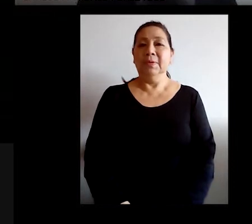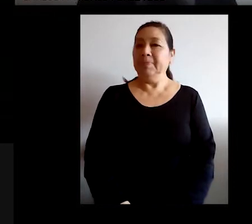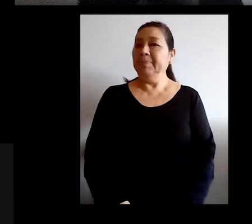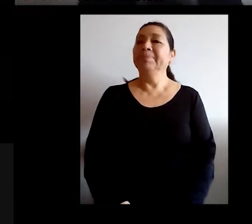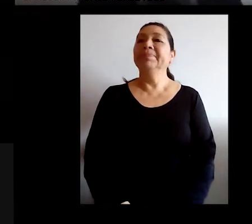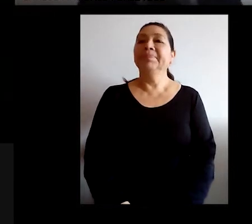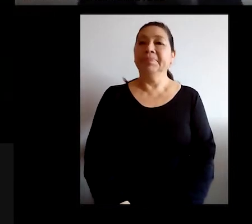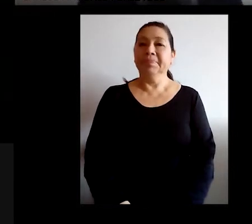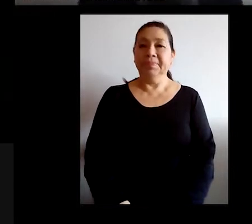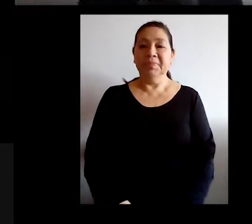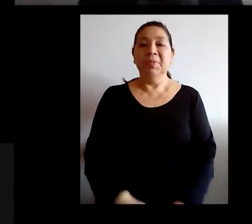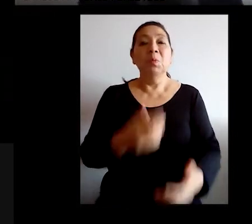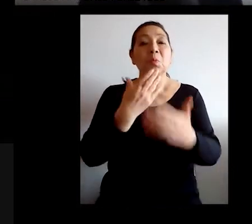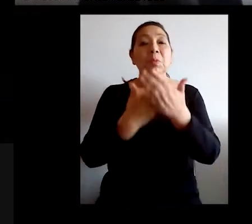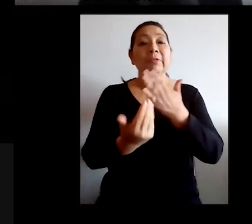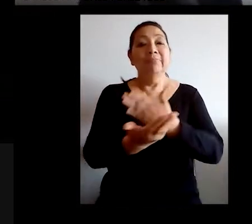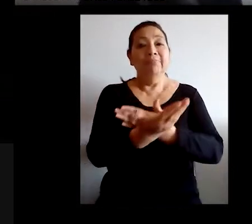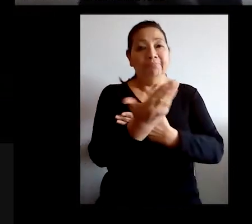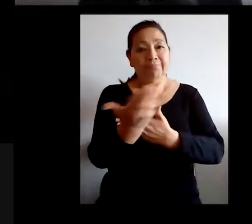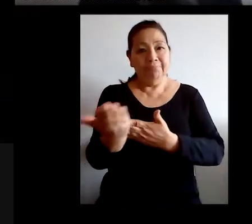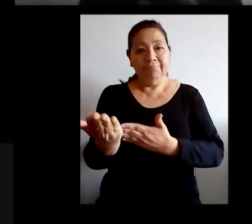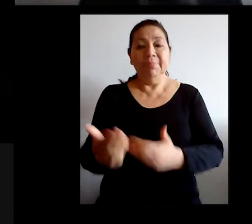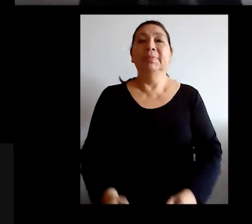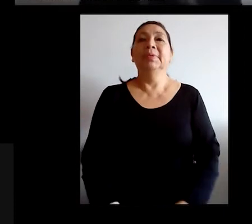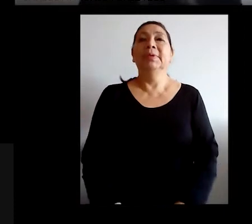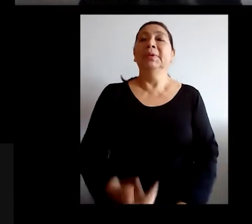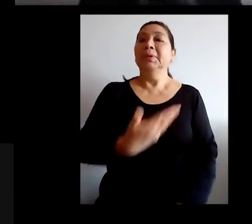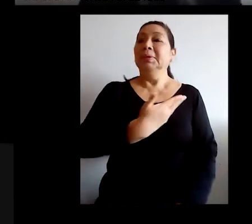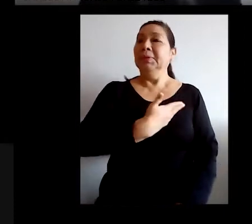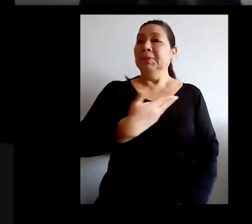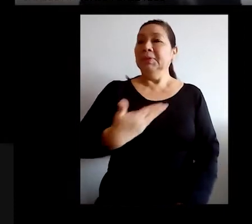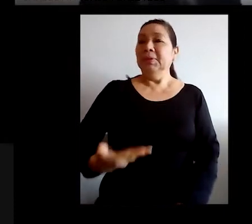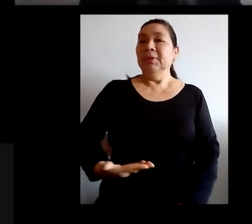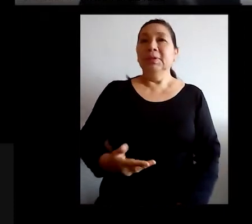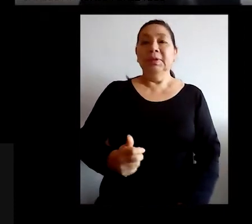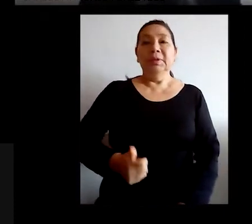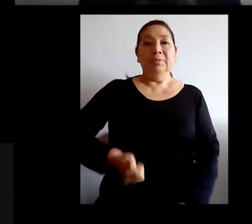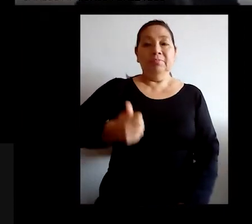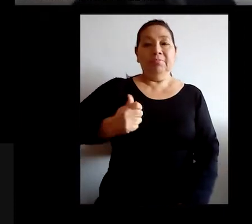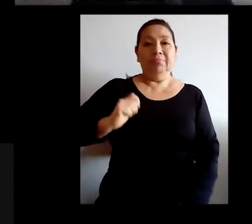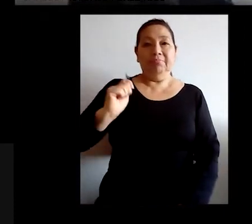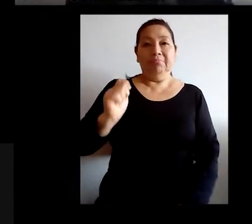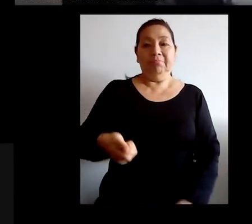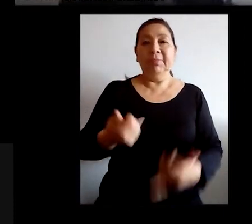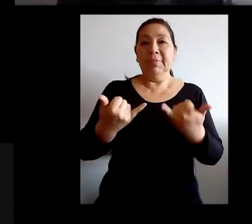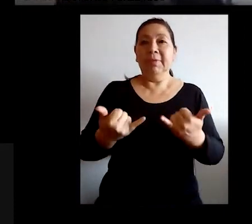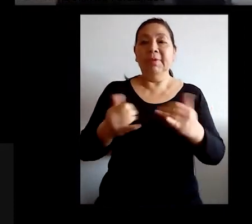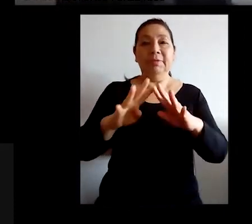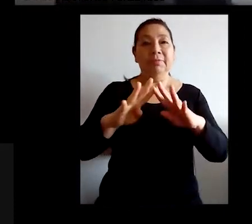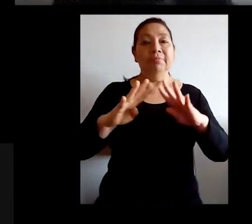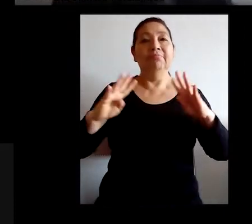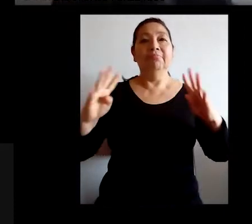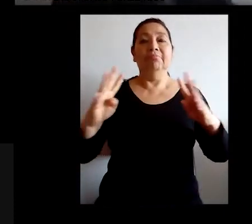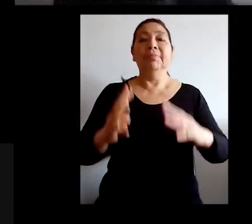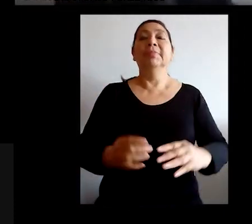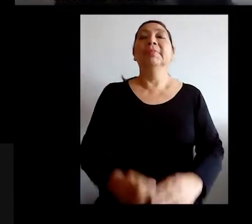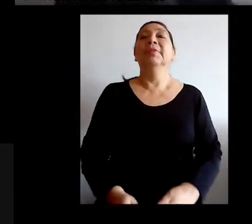Bien. Buenos días, señorita presidenta, señores magistrados de este alto tribunal.